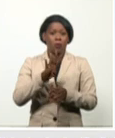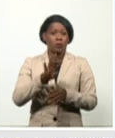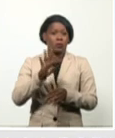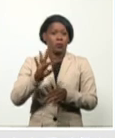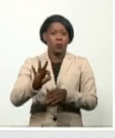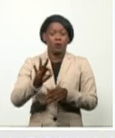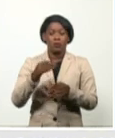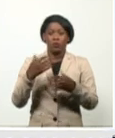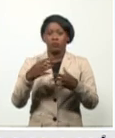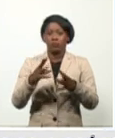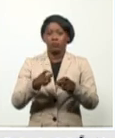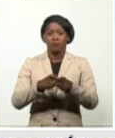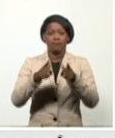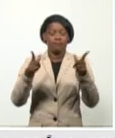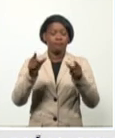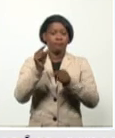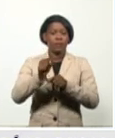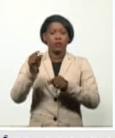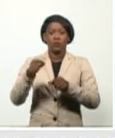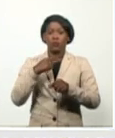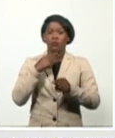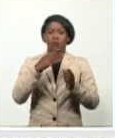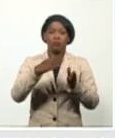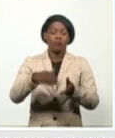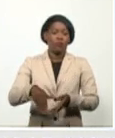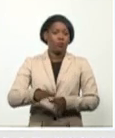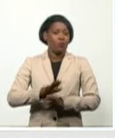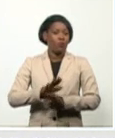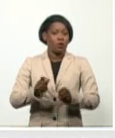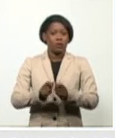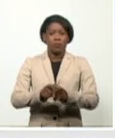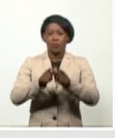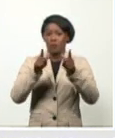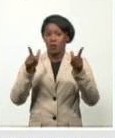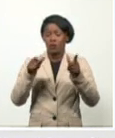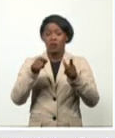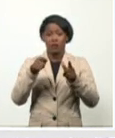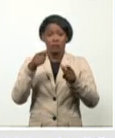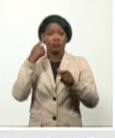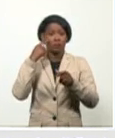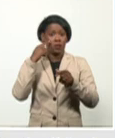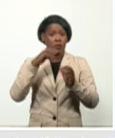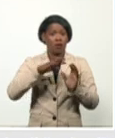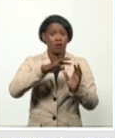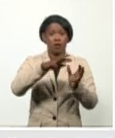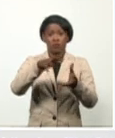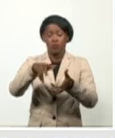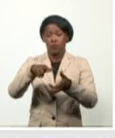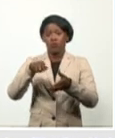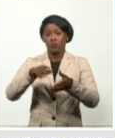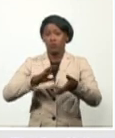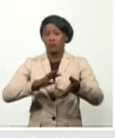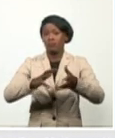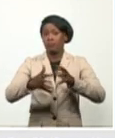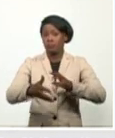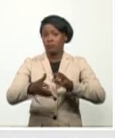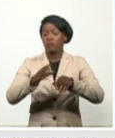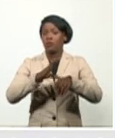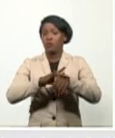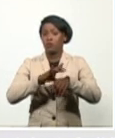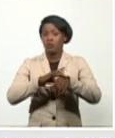344.814 fallecidos. Esto da al mundo una letalidad de